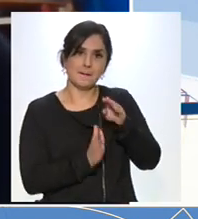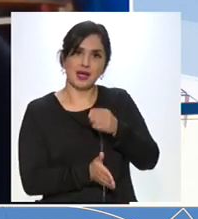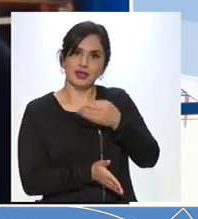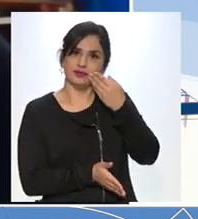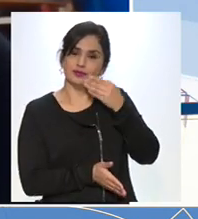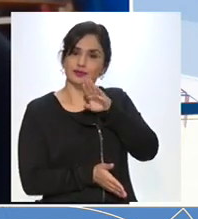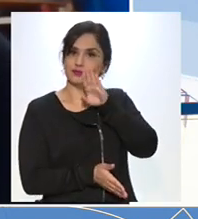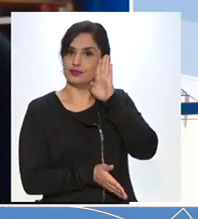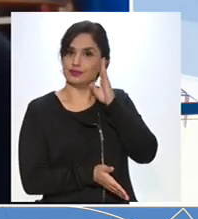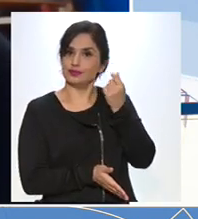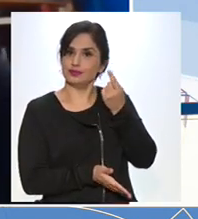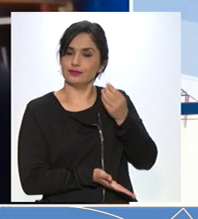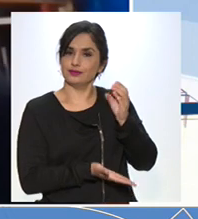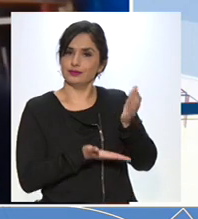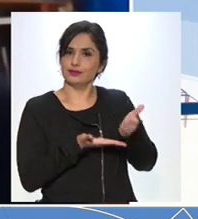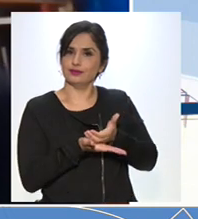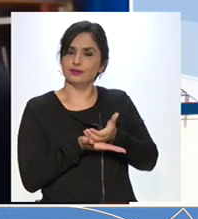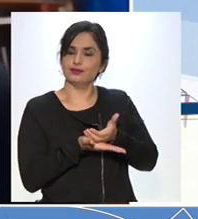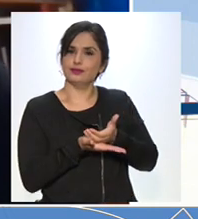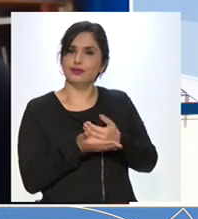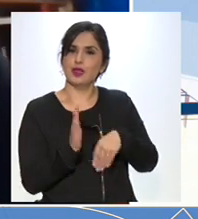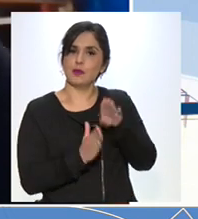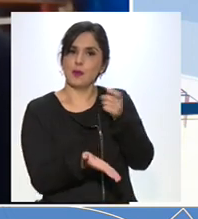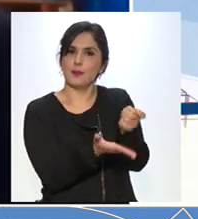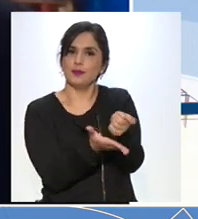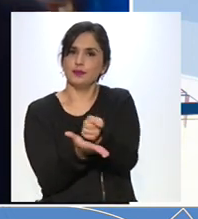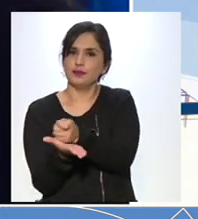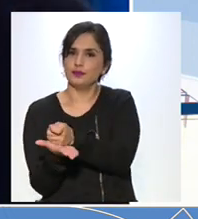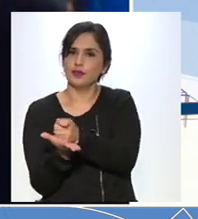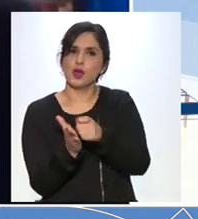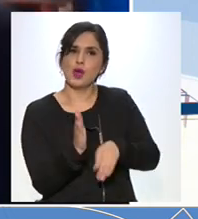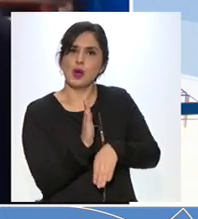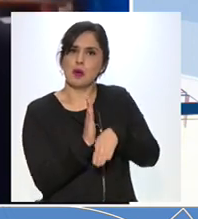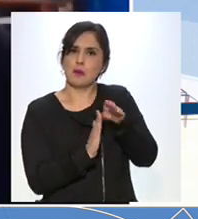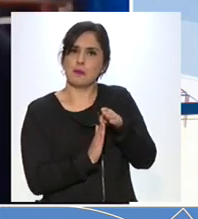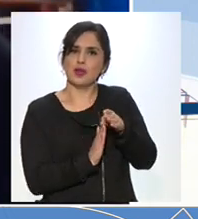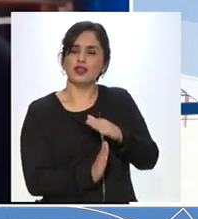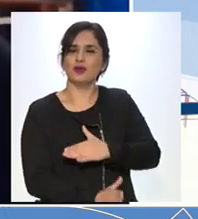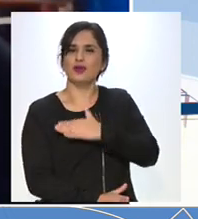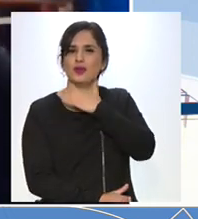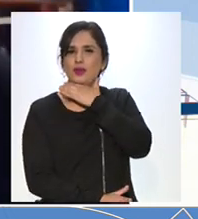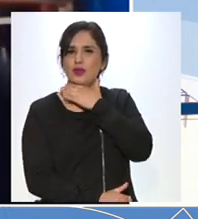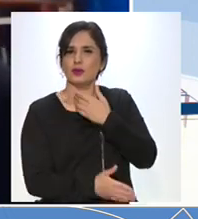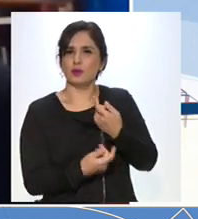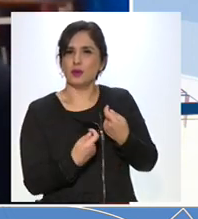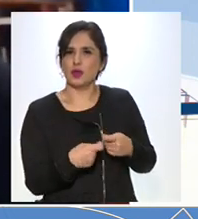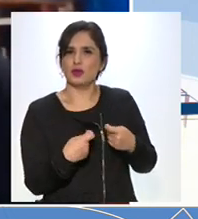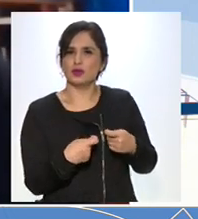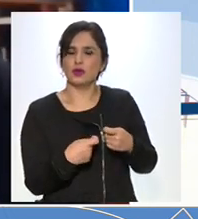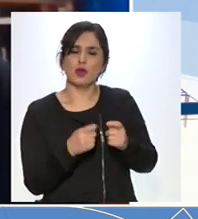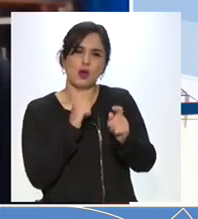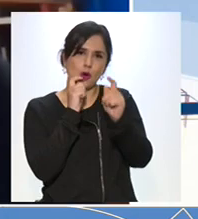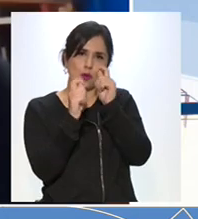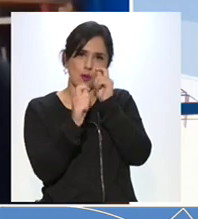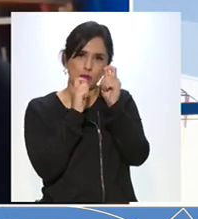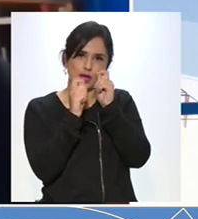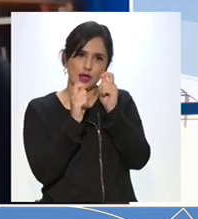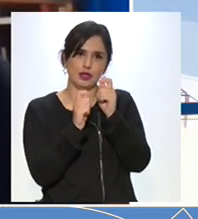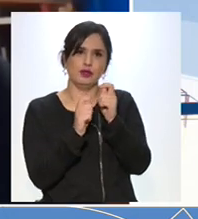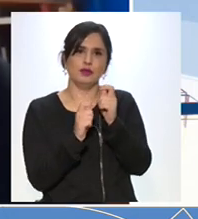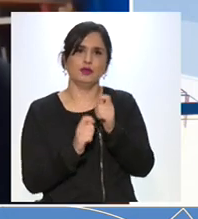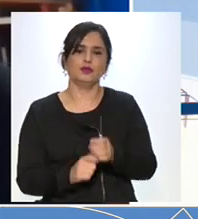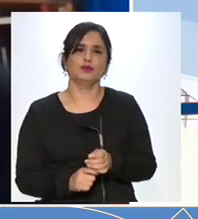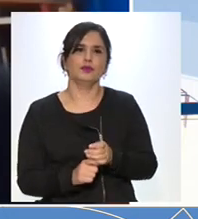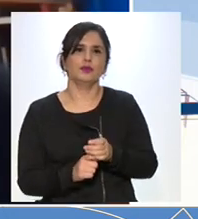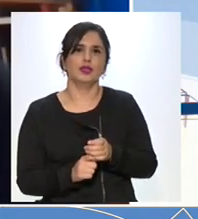mayor consumo, mayor presión inflacionaria, mayor aumento del costo del endeudamiento y con riesgo de salida de capital del país,